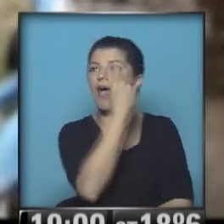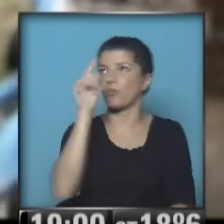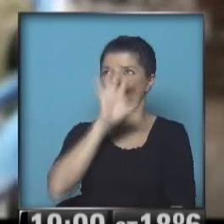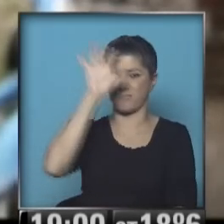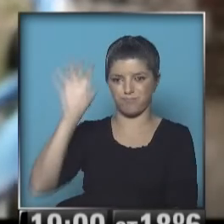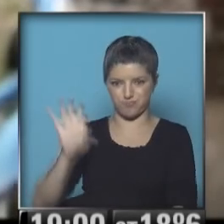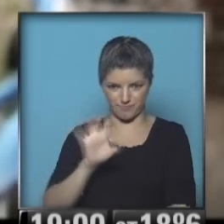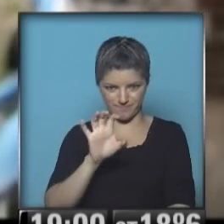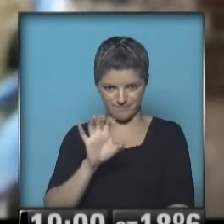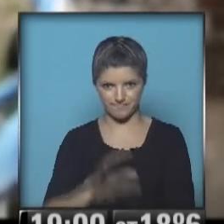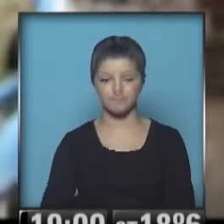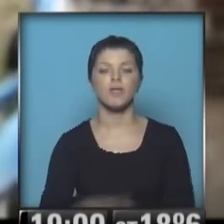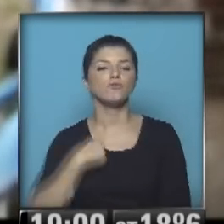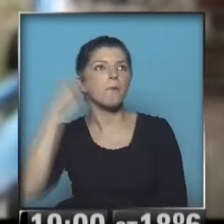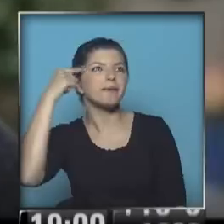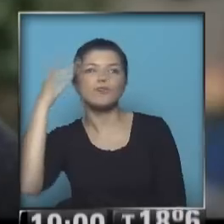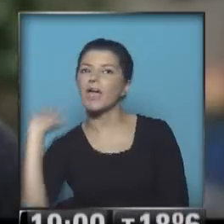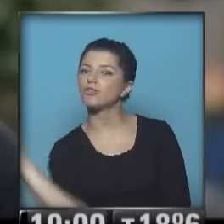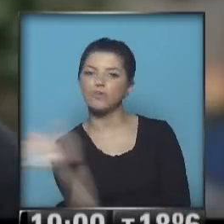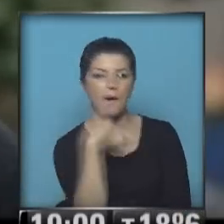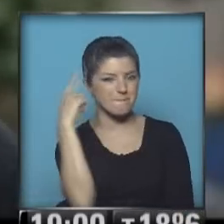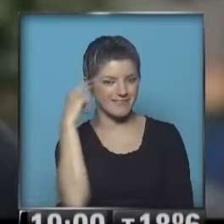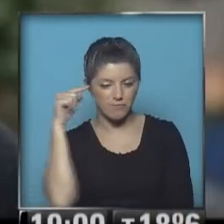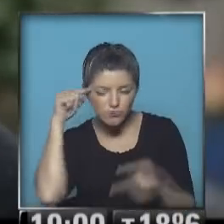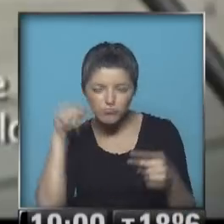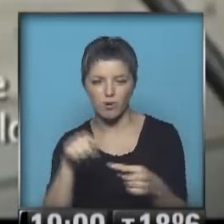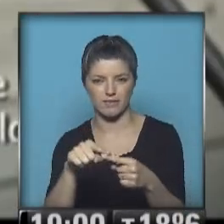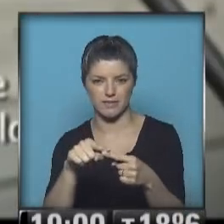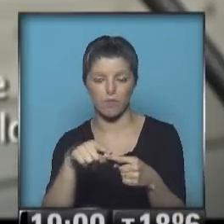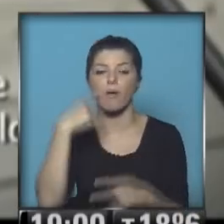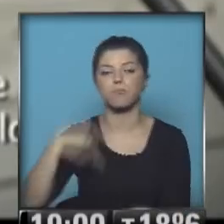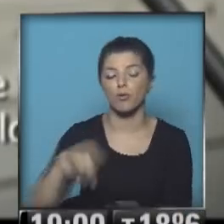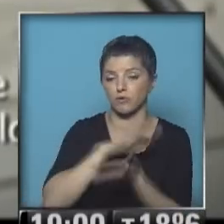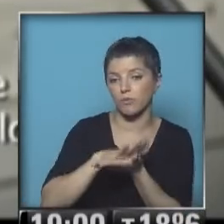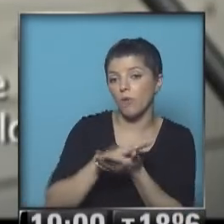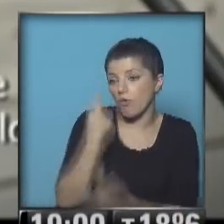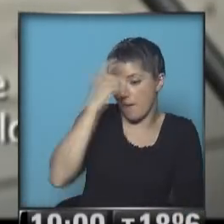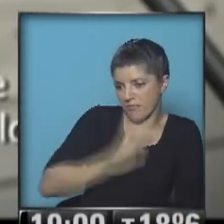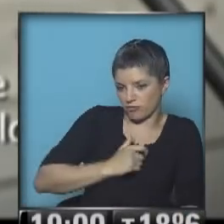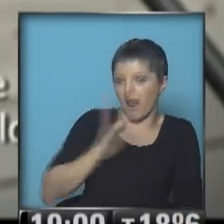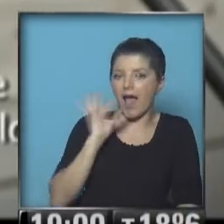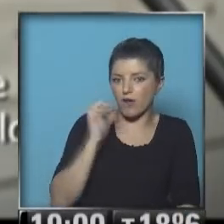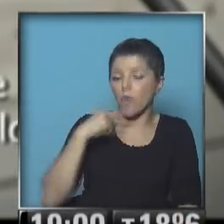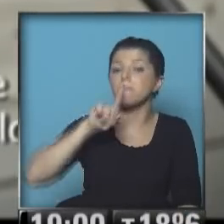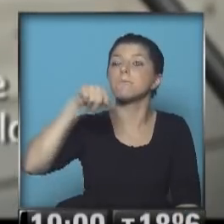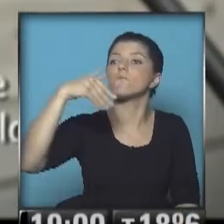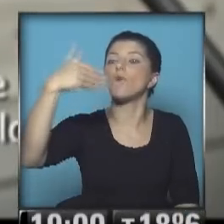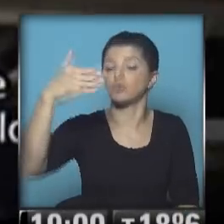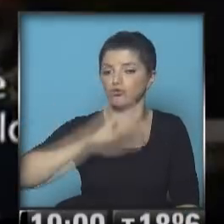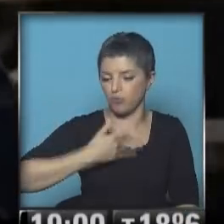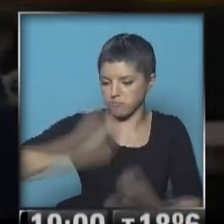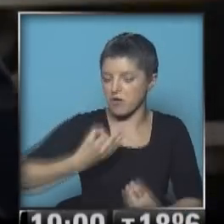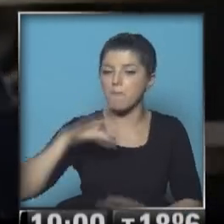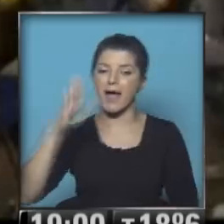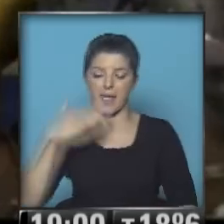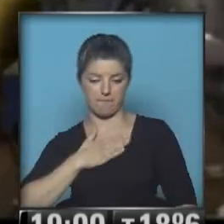Las expectativas que yo tengo es que todos aprendamos a hacer cosas nuevas, ser alguien con estos títulos el día de mañana, para que mi hija se sienta